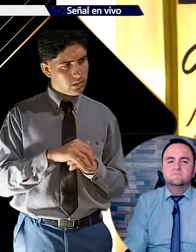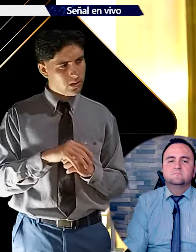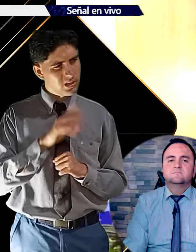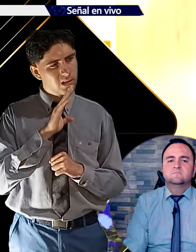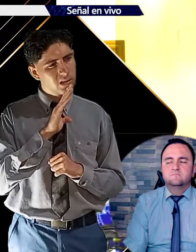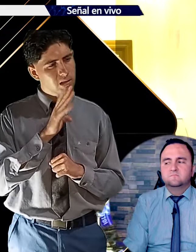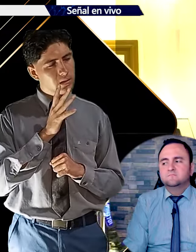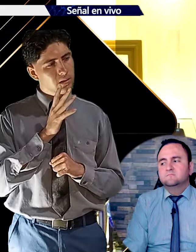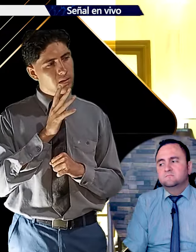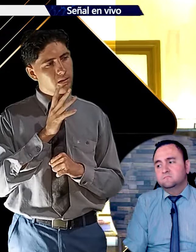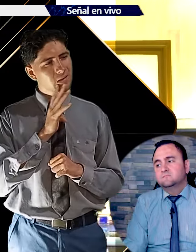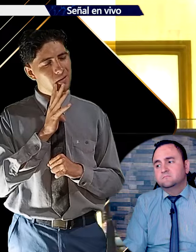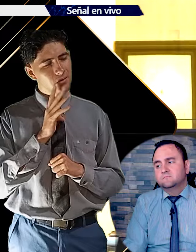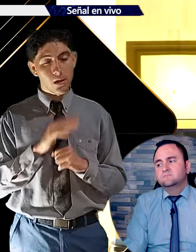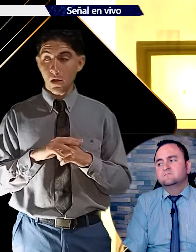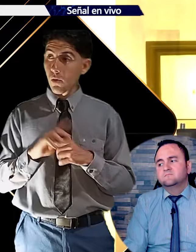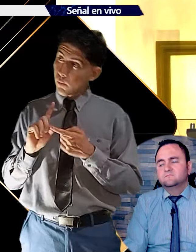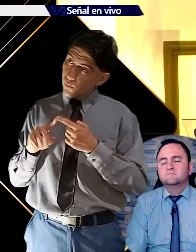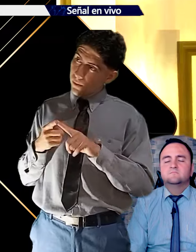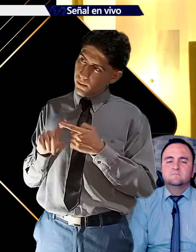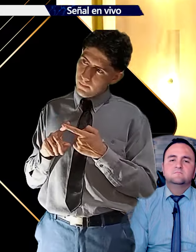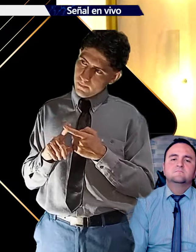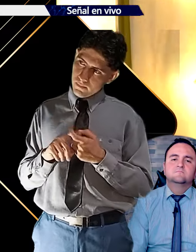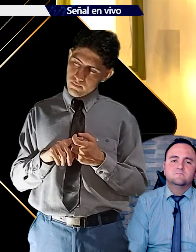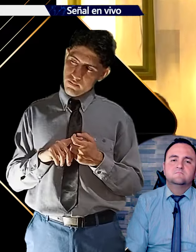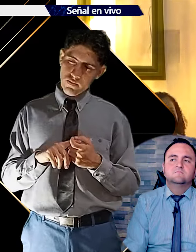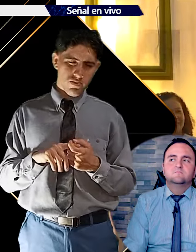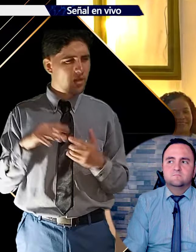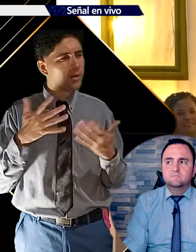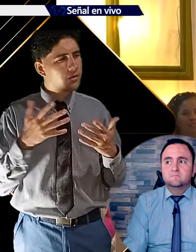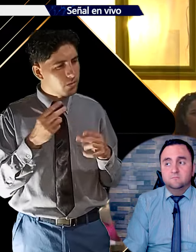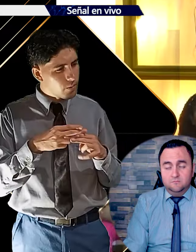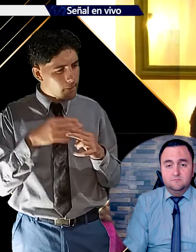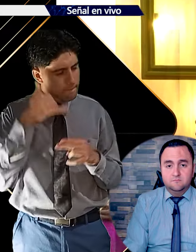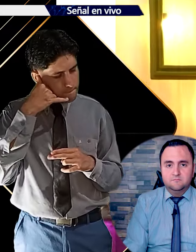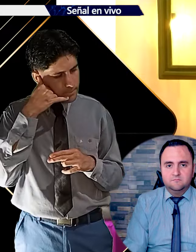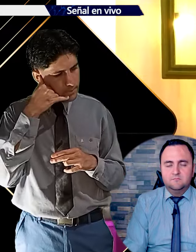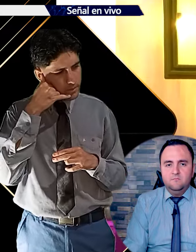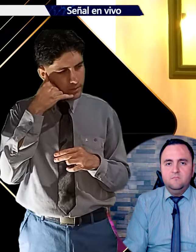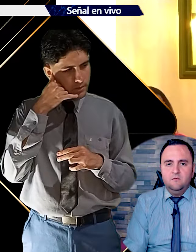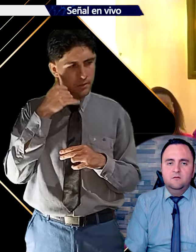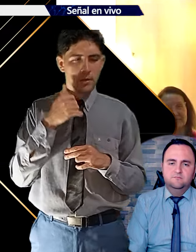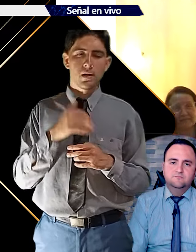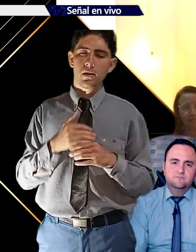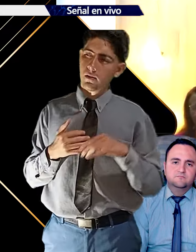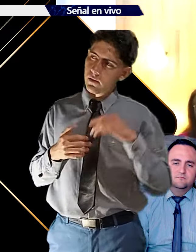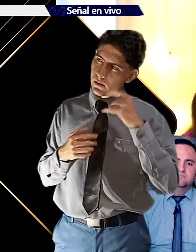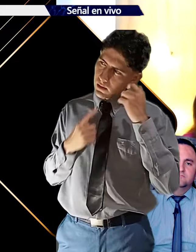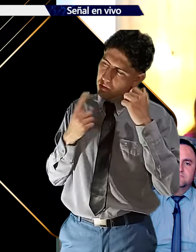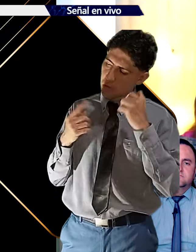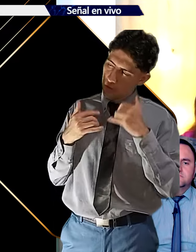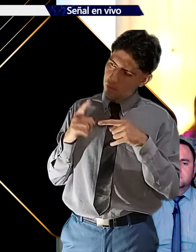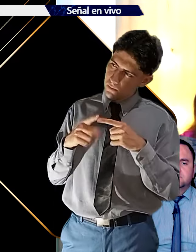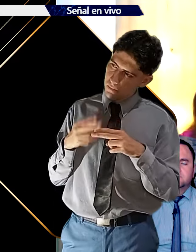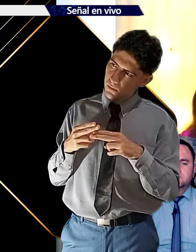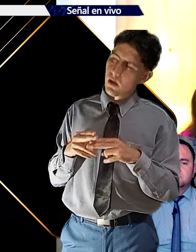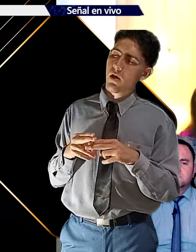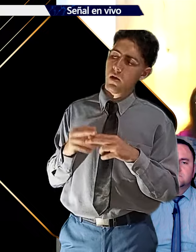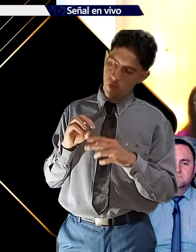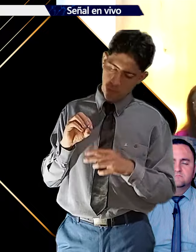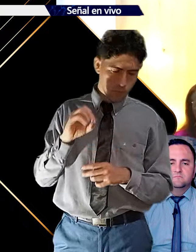claro, ya te la paso, con gusto. ¿Quién habla? Un amigo, le dije, perdón, el amigo tiene nombre. Ah, fulano de tal, ya.